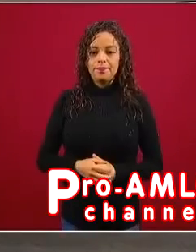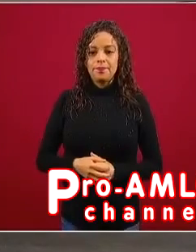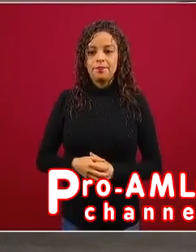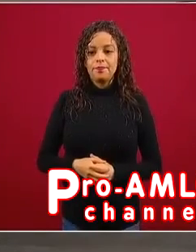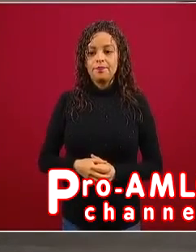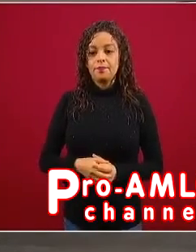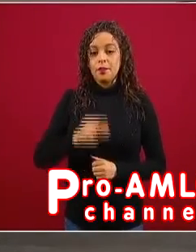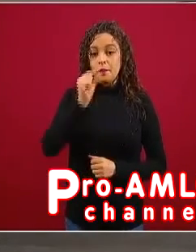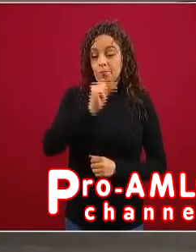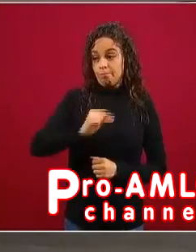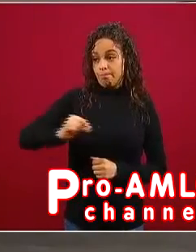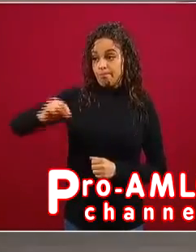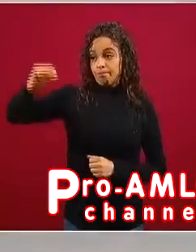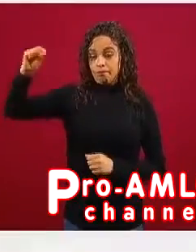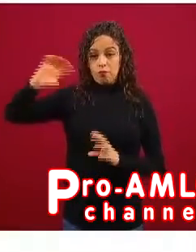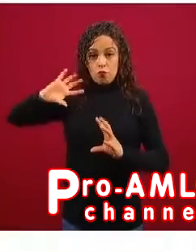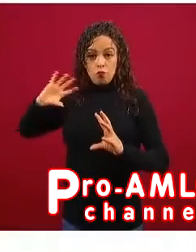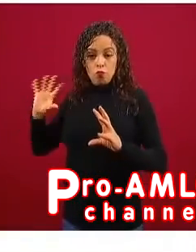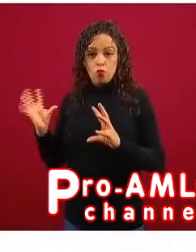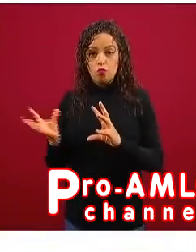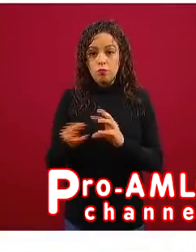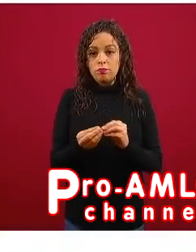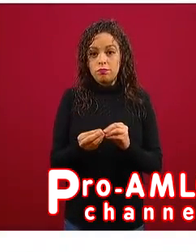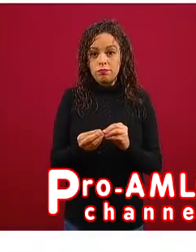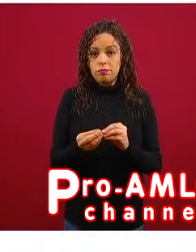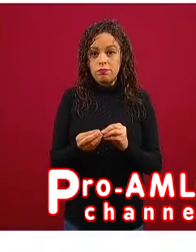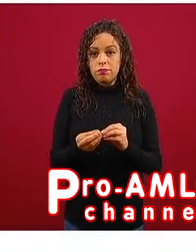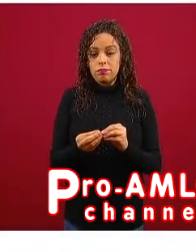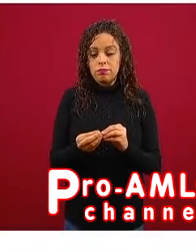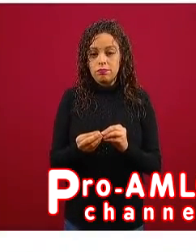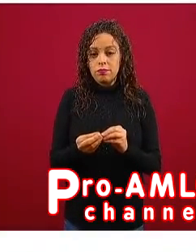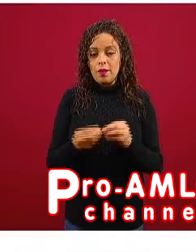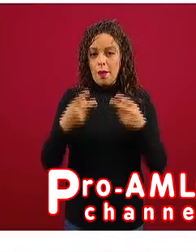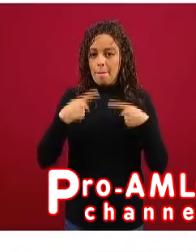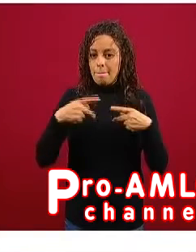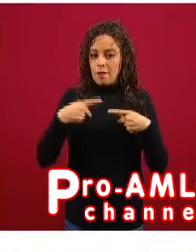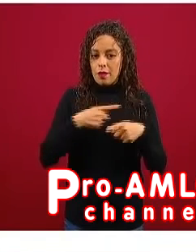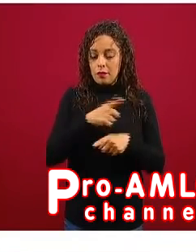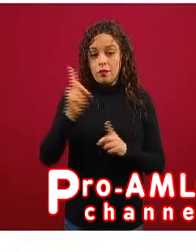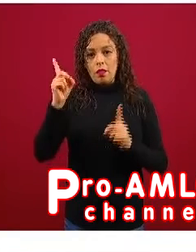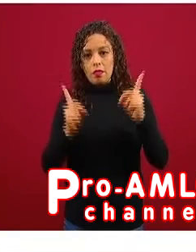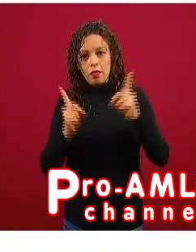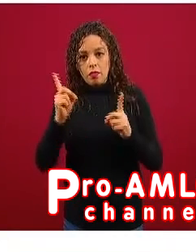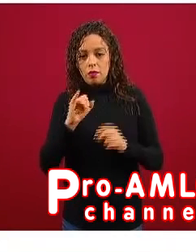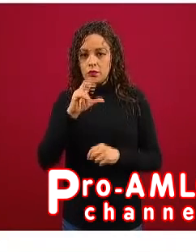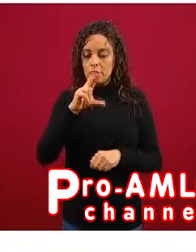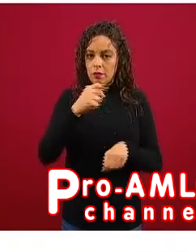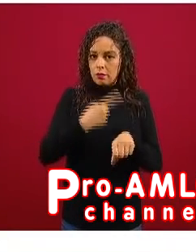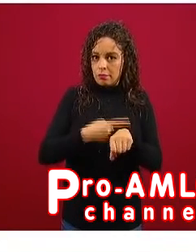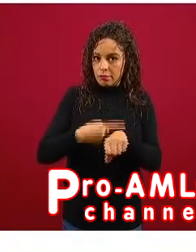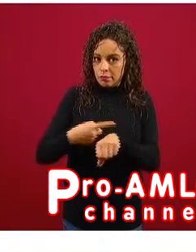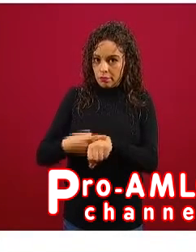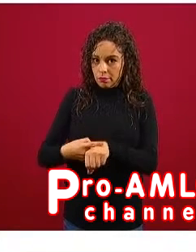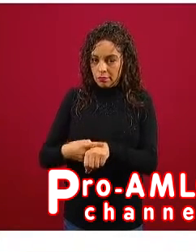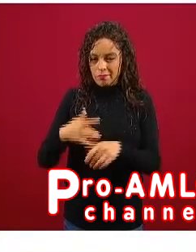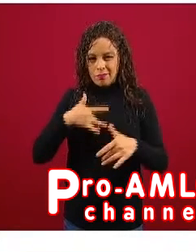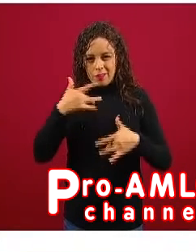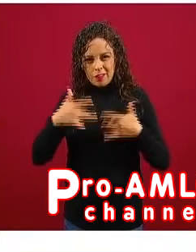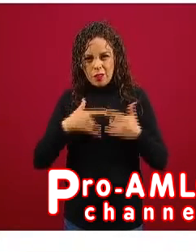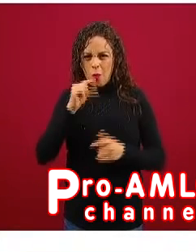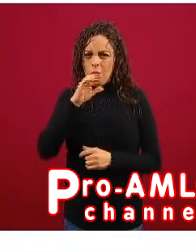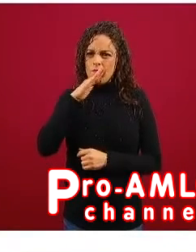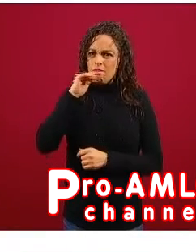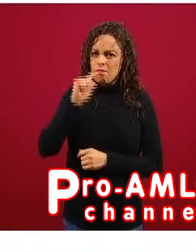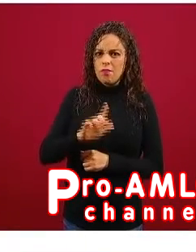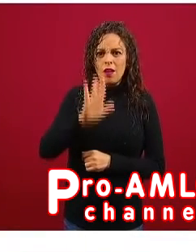curvas acumuladas de la totalidad de los casos sospechosos, todas las personas que en algún momento tuvieron signos y síntomas de la enfermedad